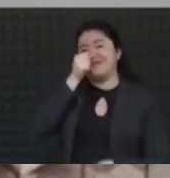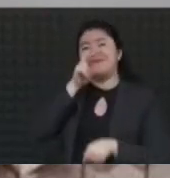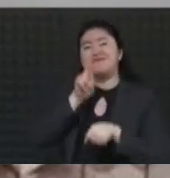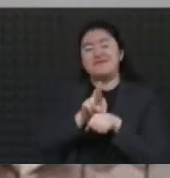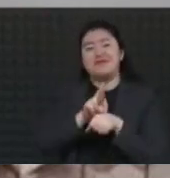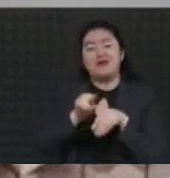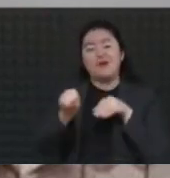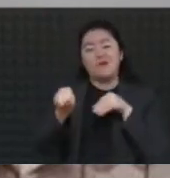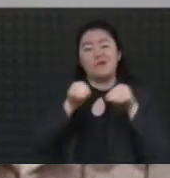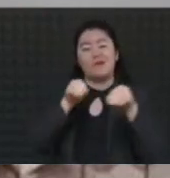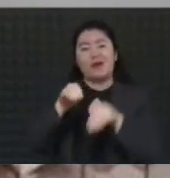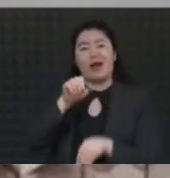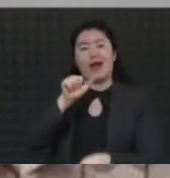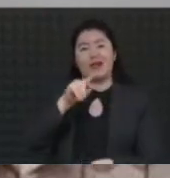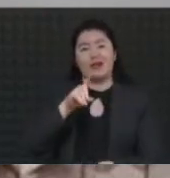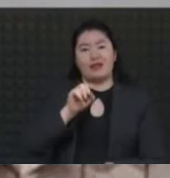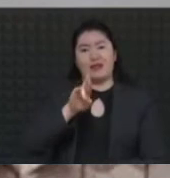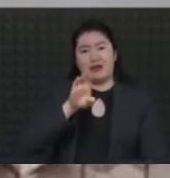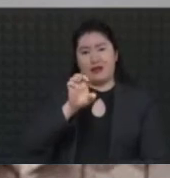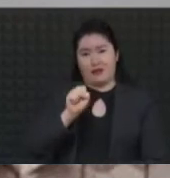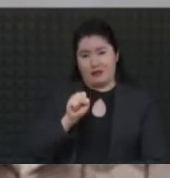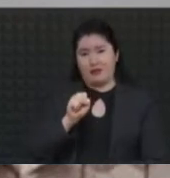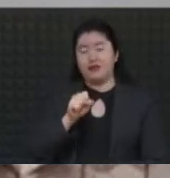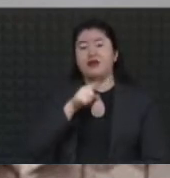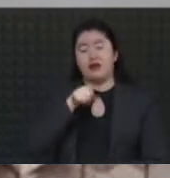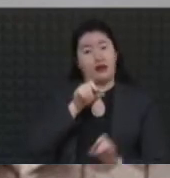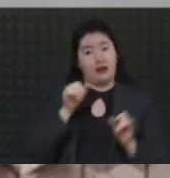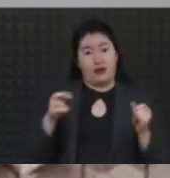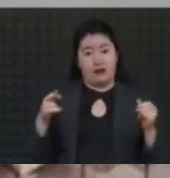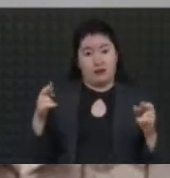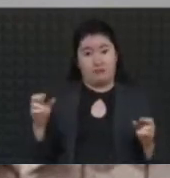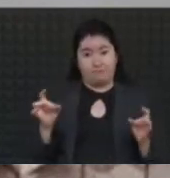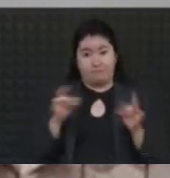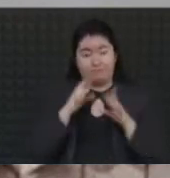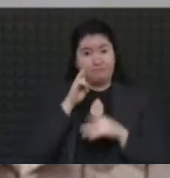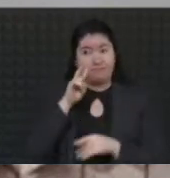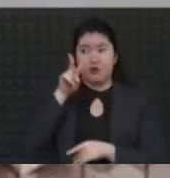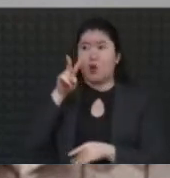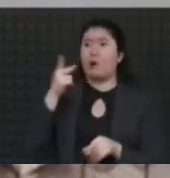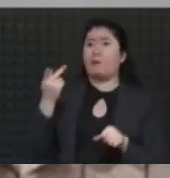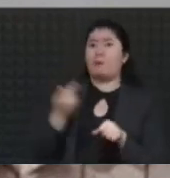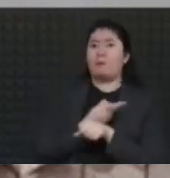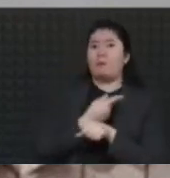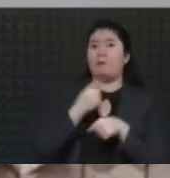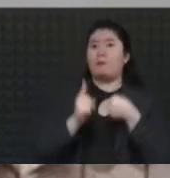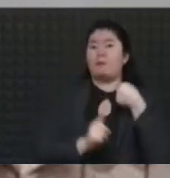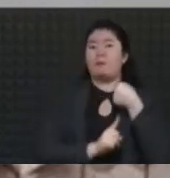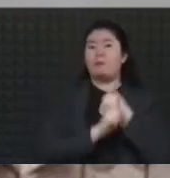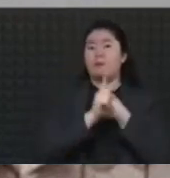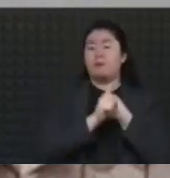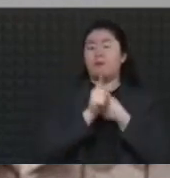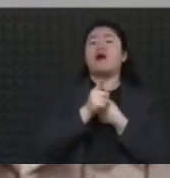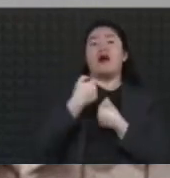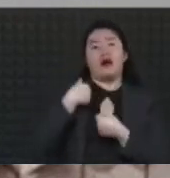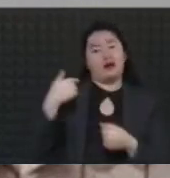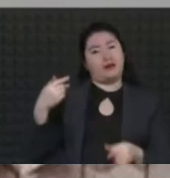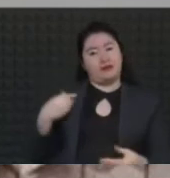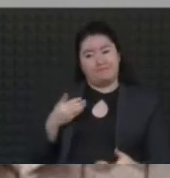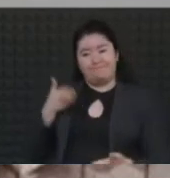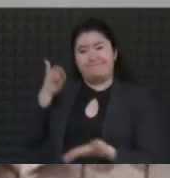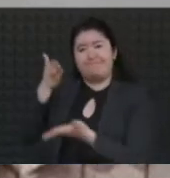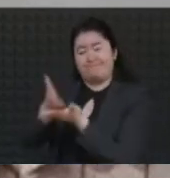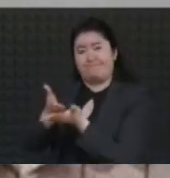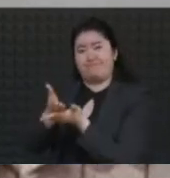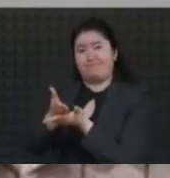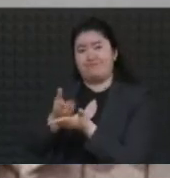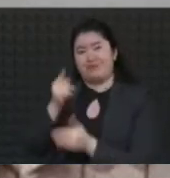en el C5 y de inmediato cuando vio que estaba ocurriendo esto se trasladó al lugar, estuvo en contacto con la empresa que es quien está operando. Recuerden